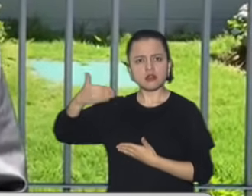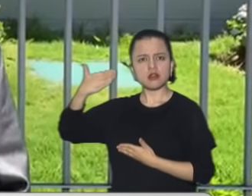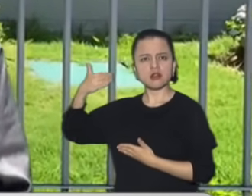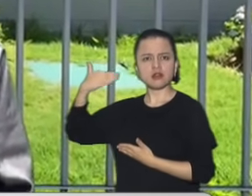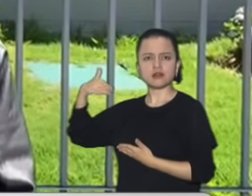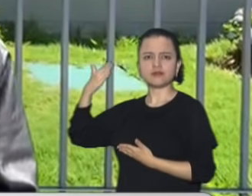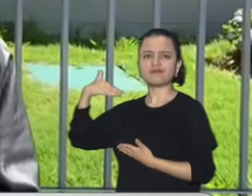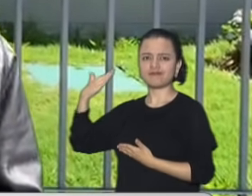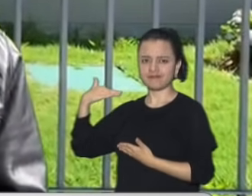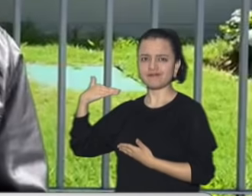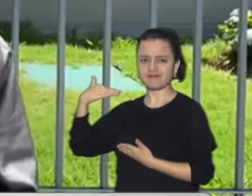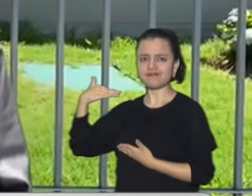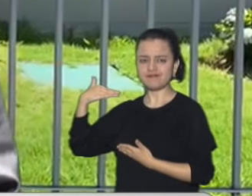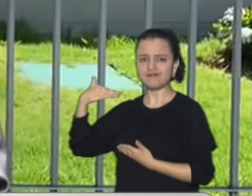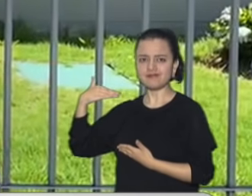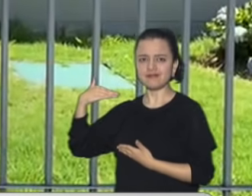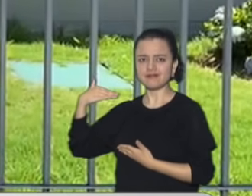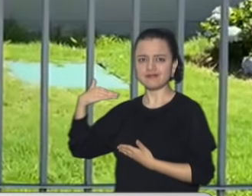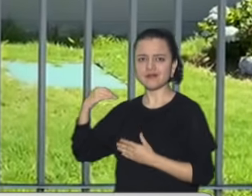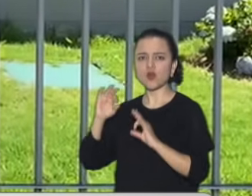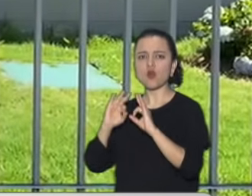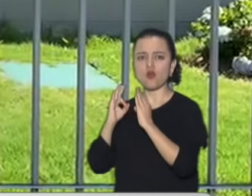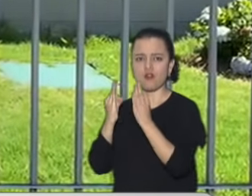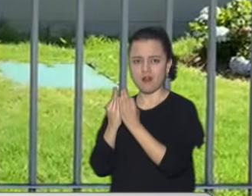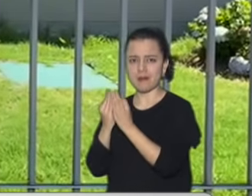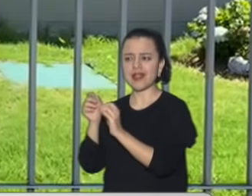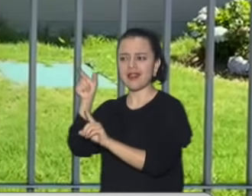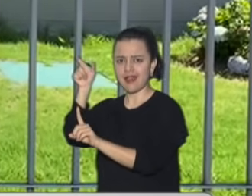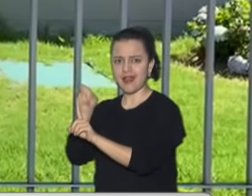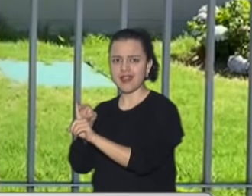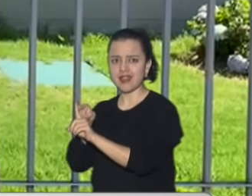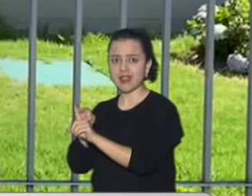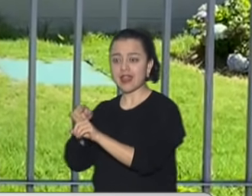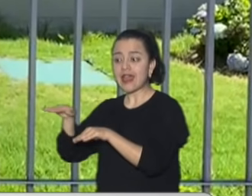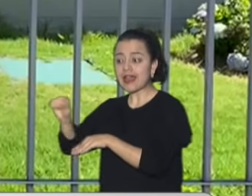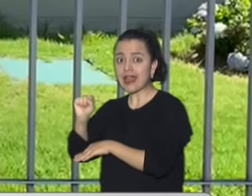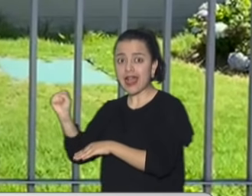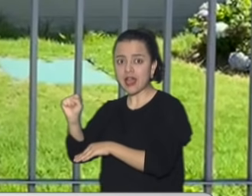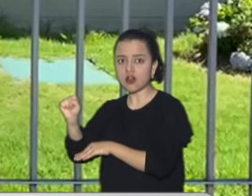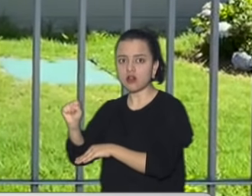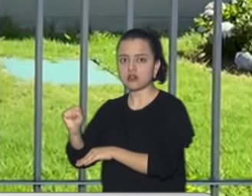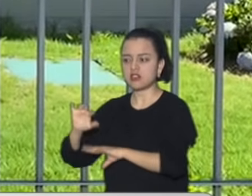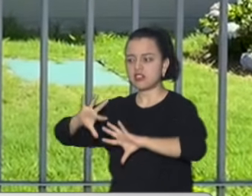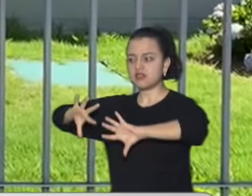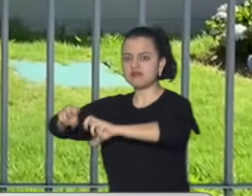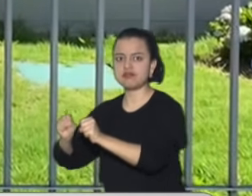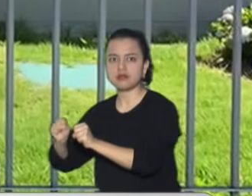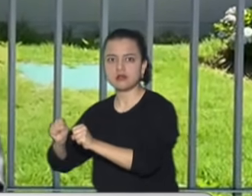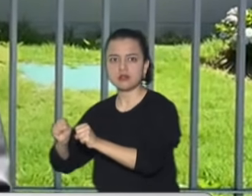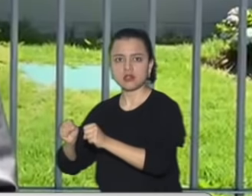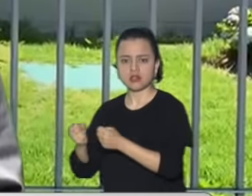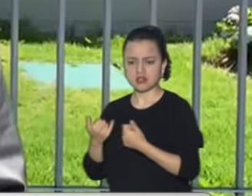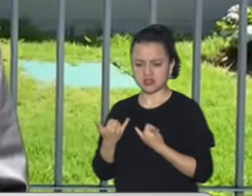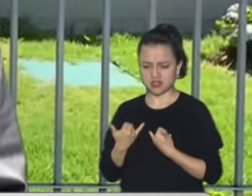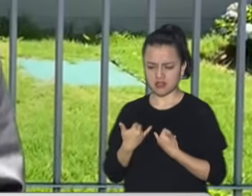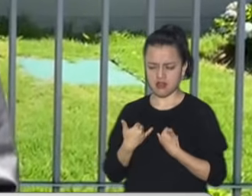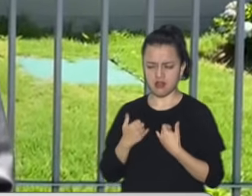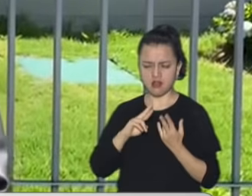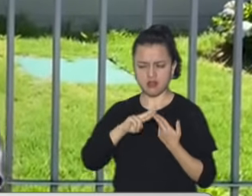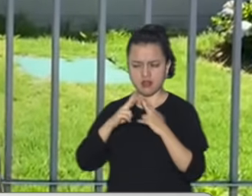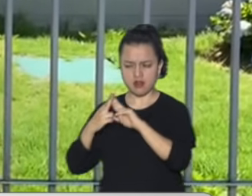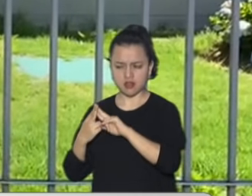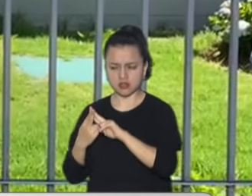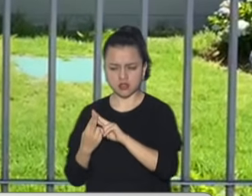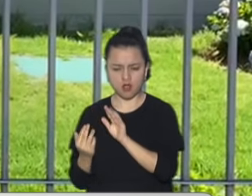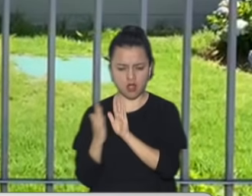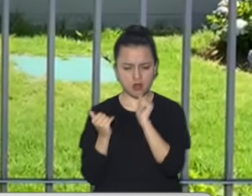el vehículo de mi familia fue violentado, desvalijado. Y en estos mensajes me quieren poner en el rol como